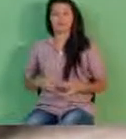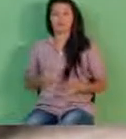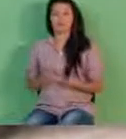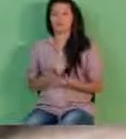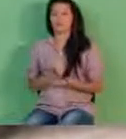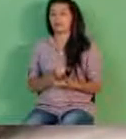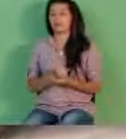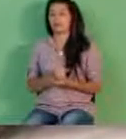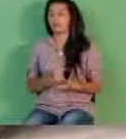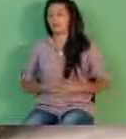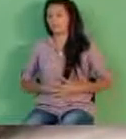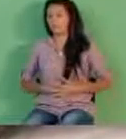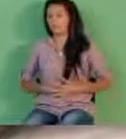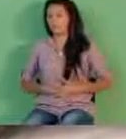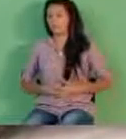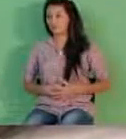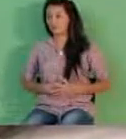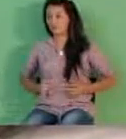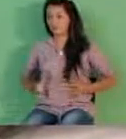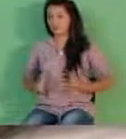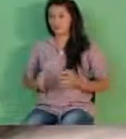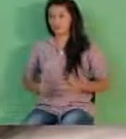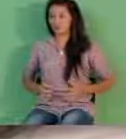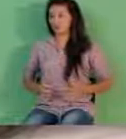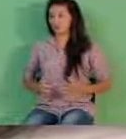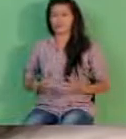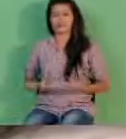dentro del estómago a ver los parásitos no externamente